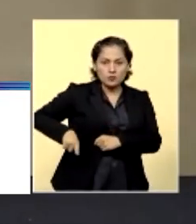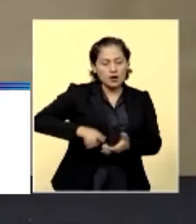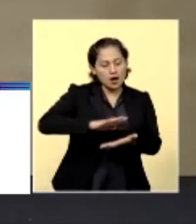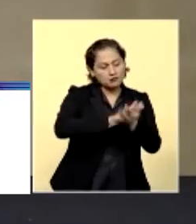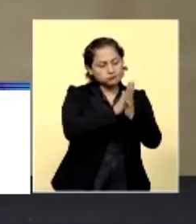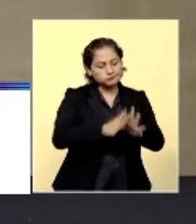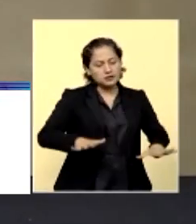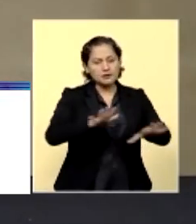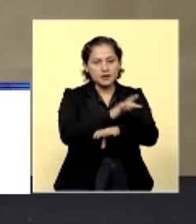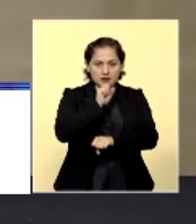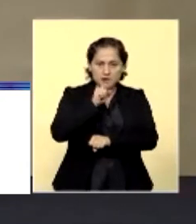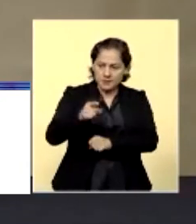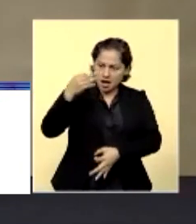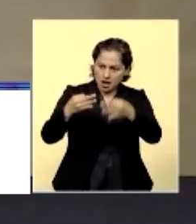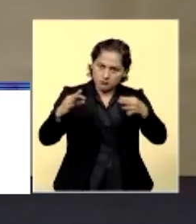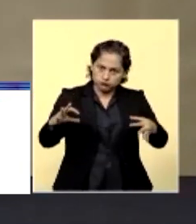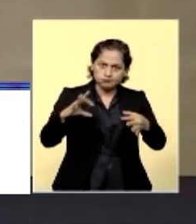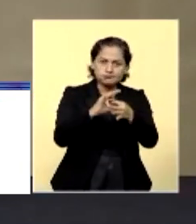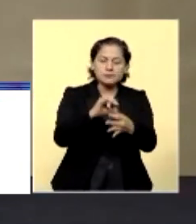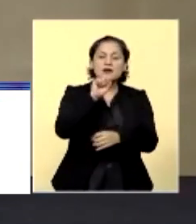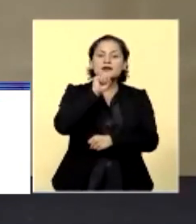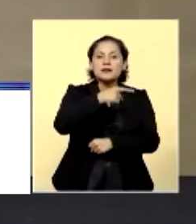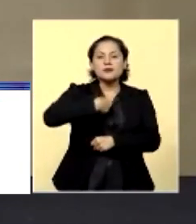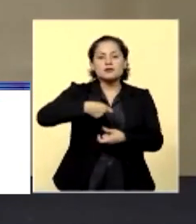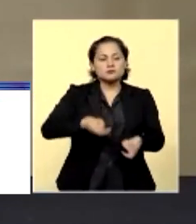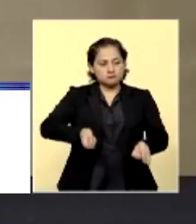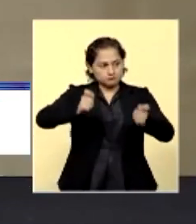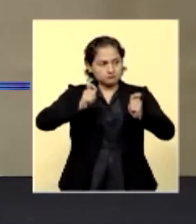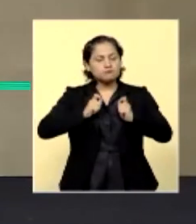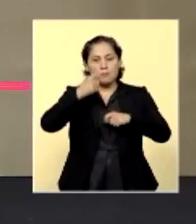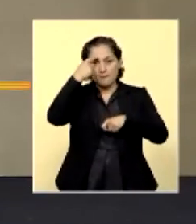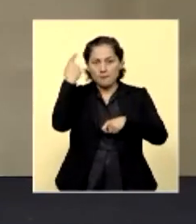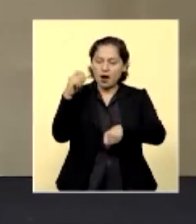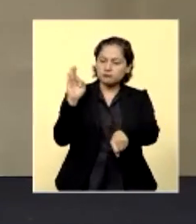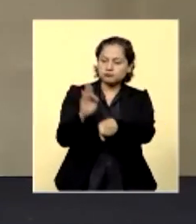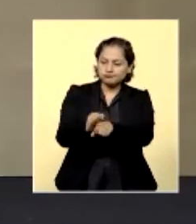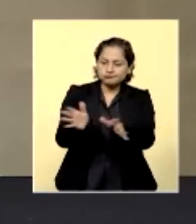función judicial, y atribuimos un papel protagónico a los movimientos sociales.